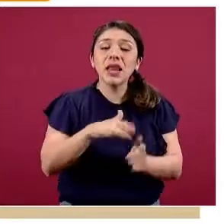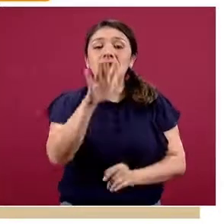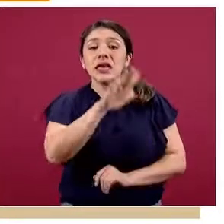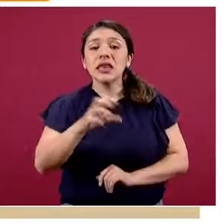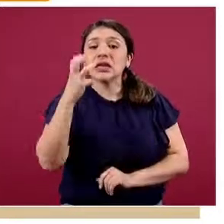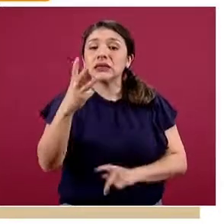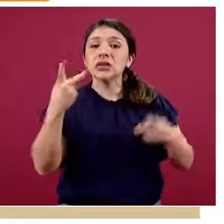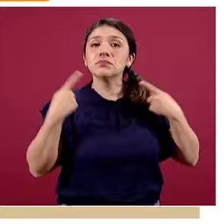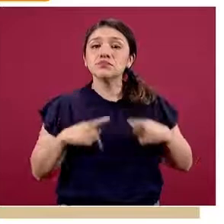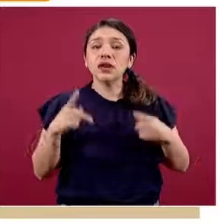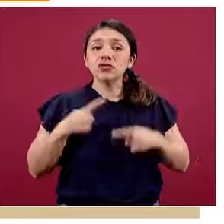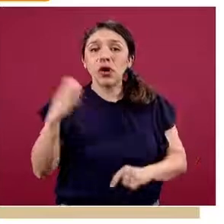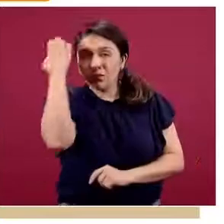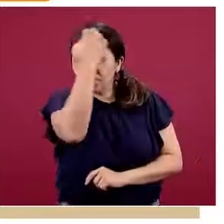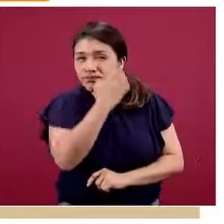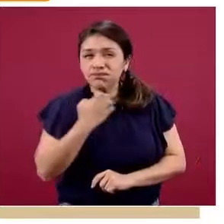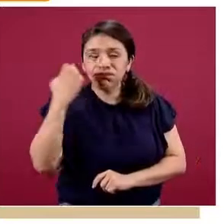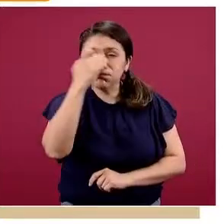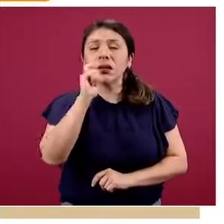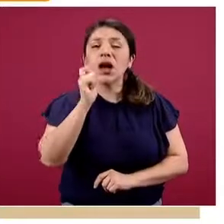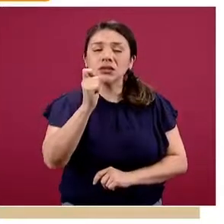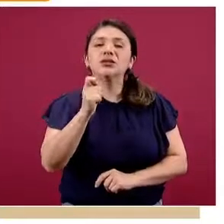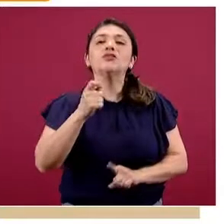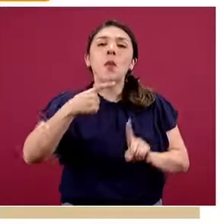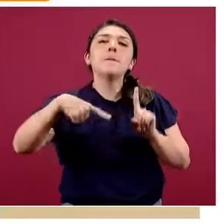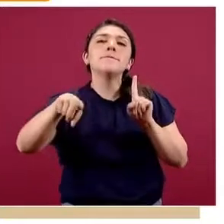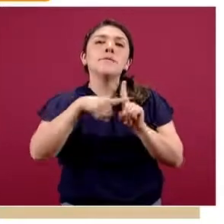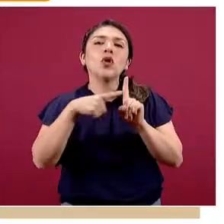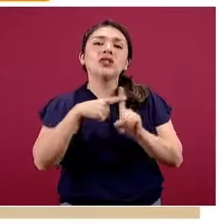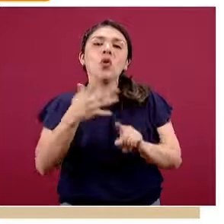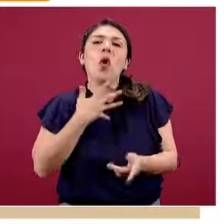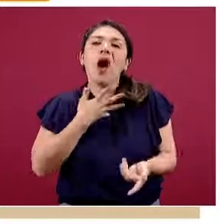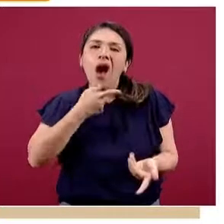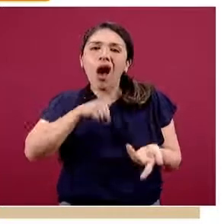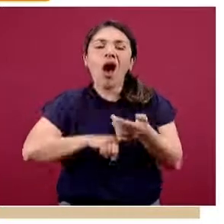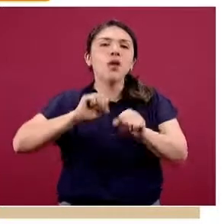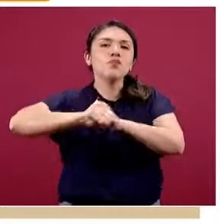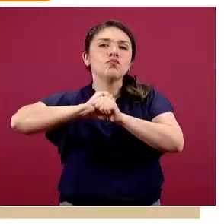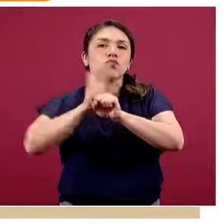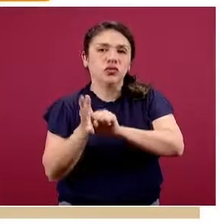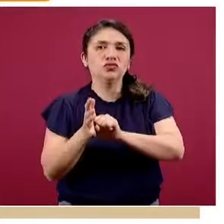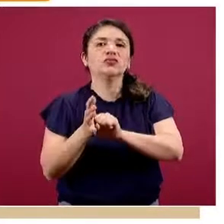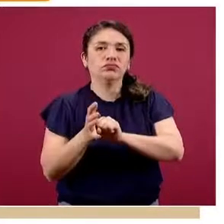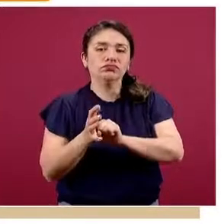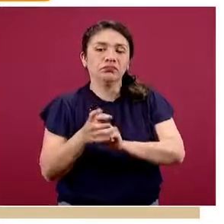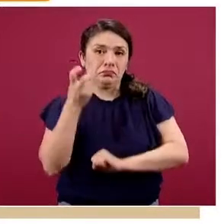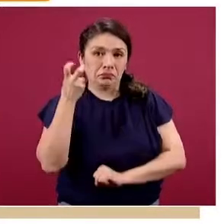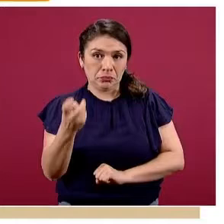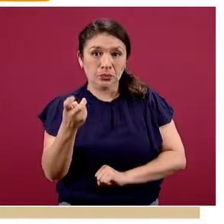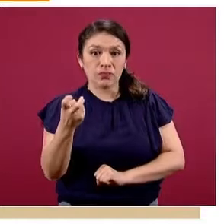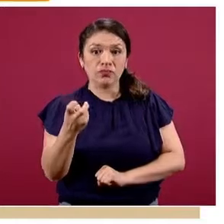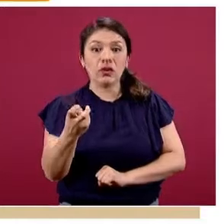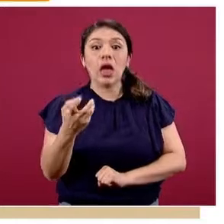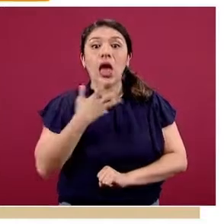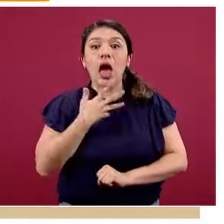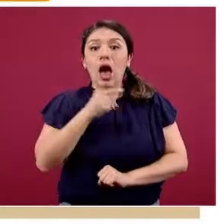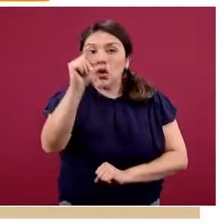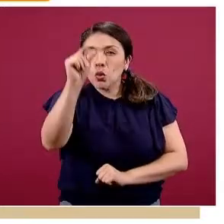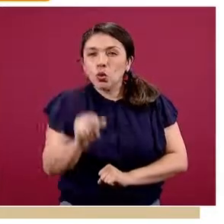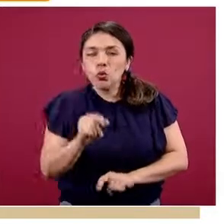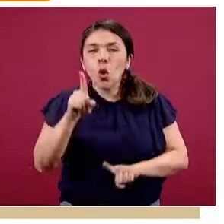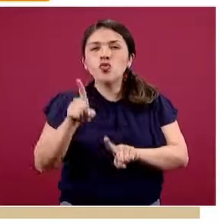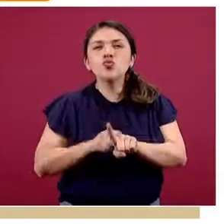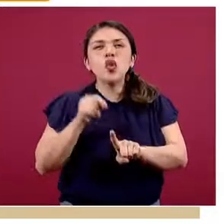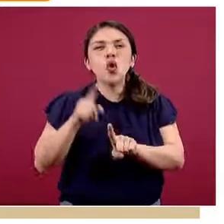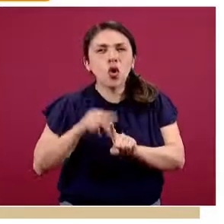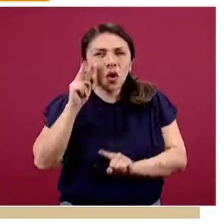817.503 se han clasificado como casos confirmados de la enfermedad de COVID-19 y están representadas